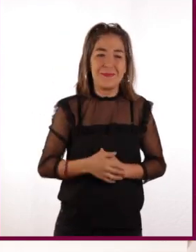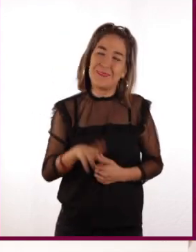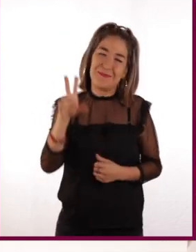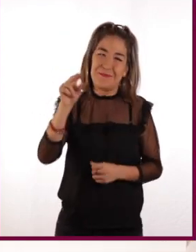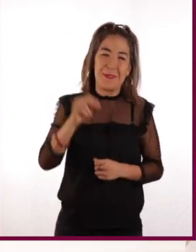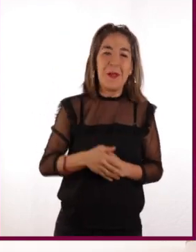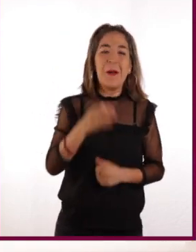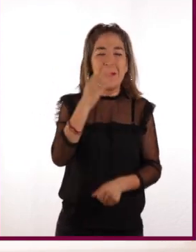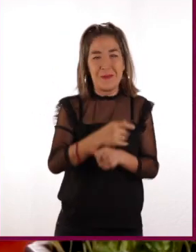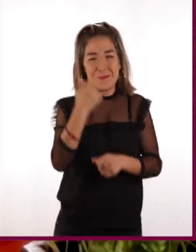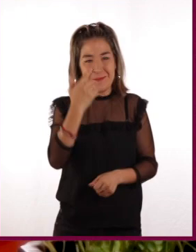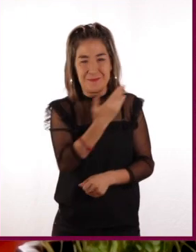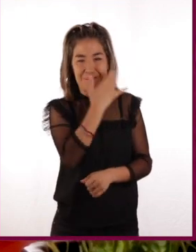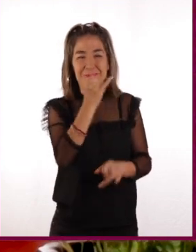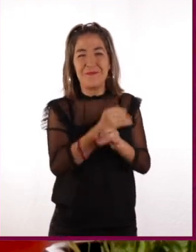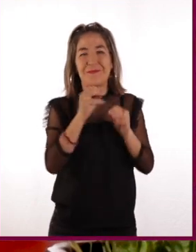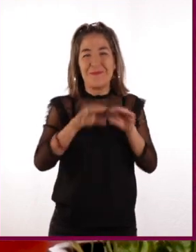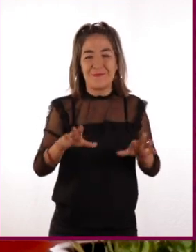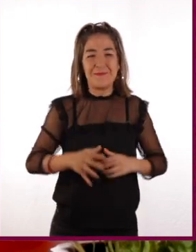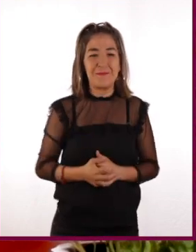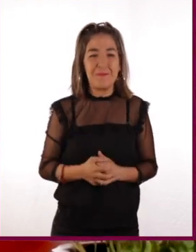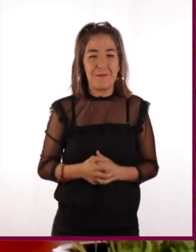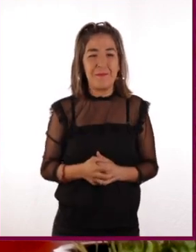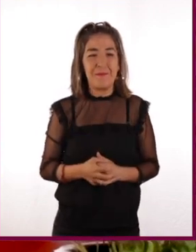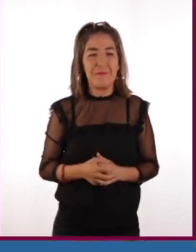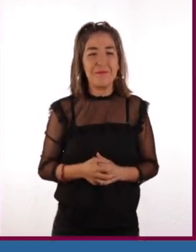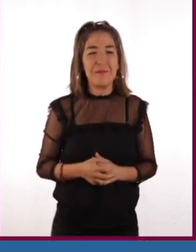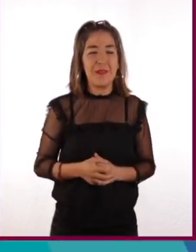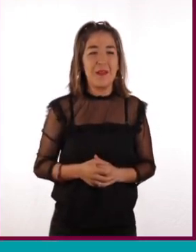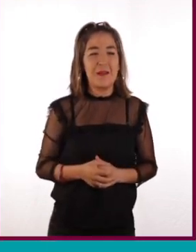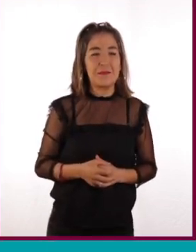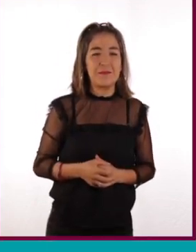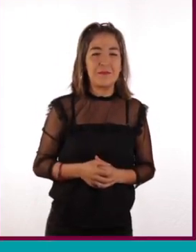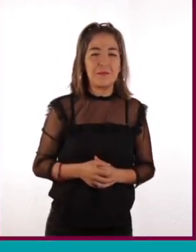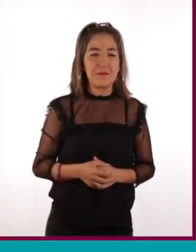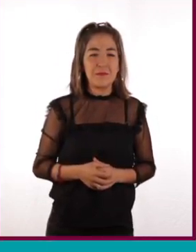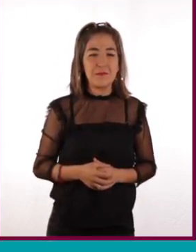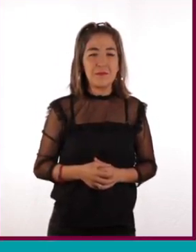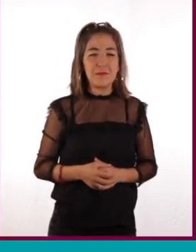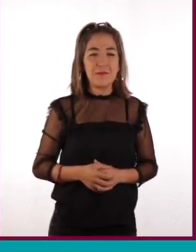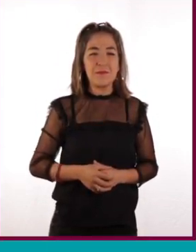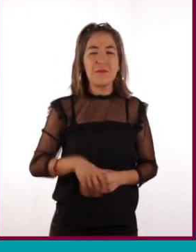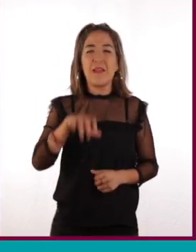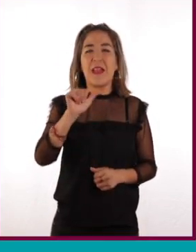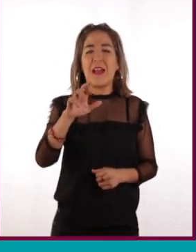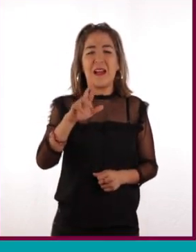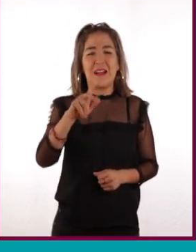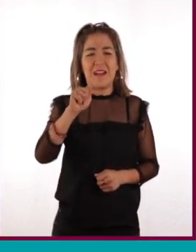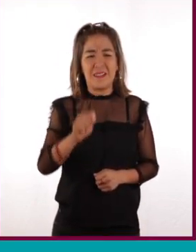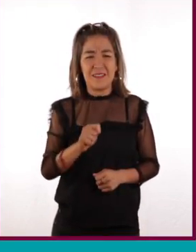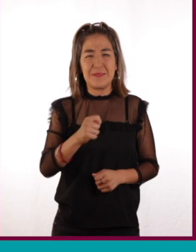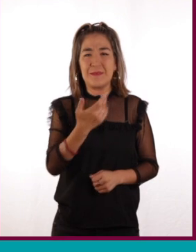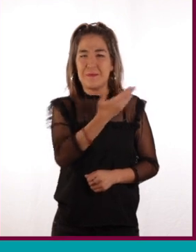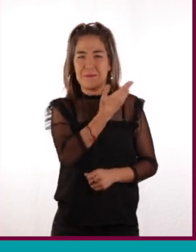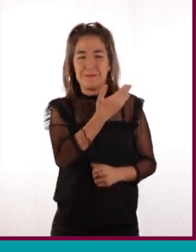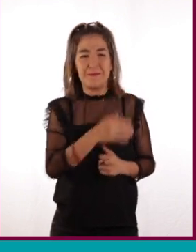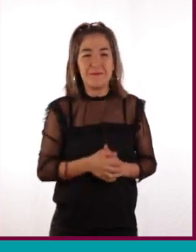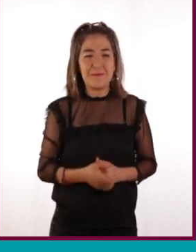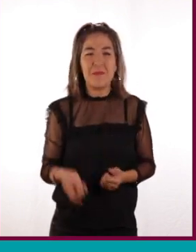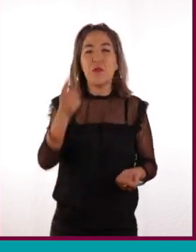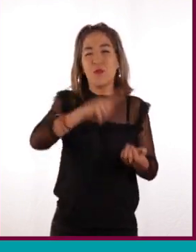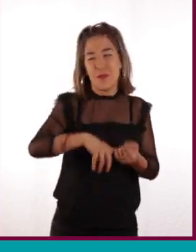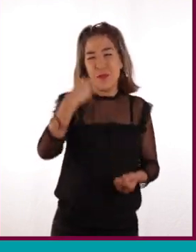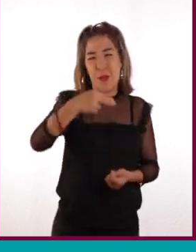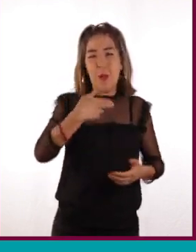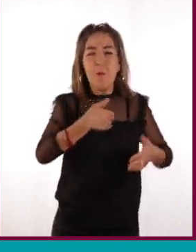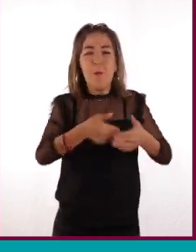crees? Mejor vamos a ver la siguiente información. El Art Nouveau, que en español significa arte nueva y que también